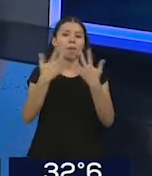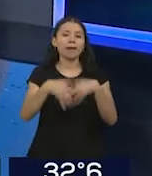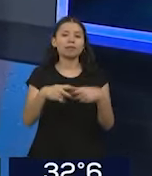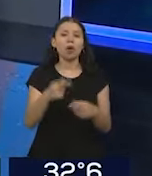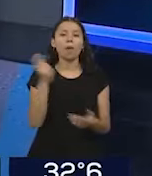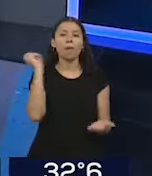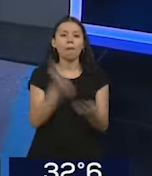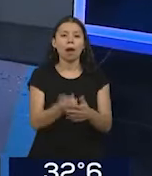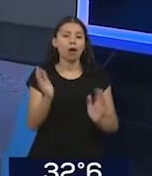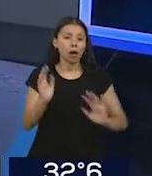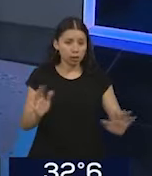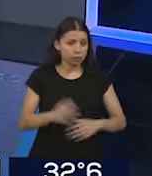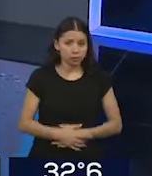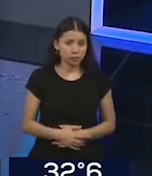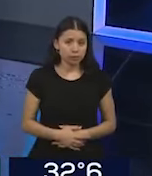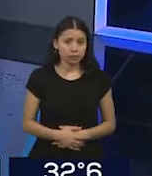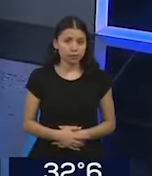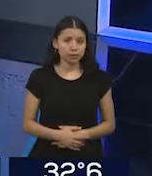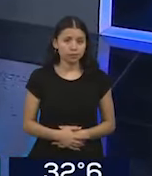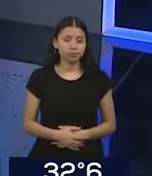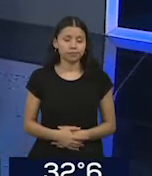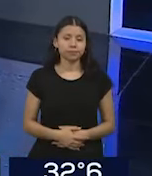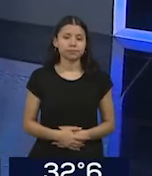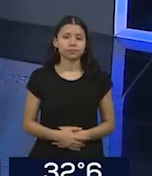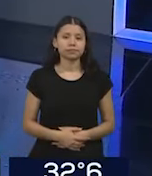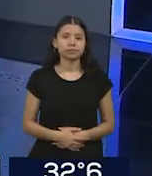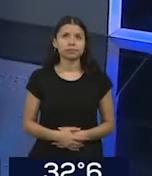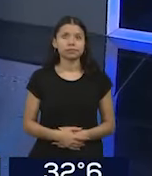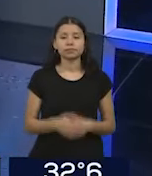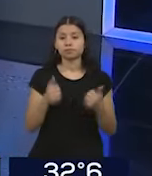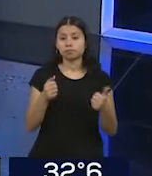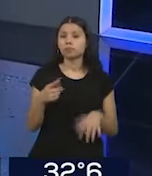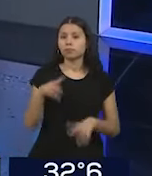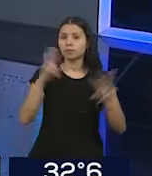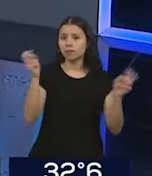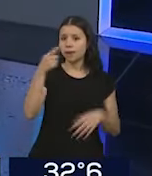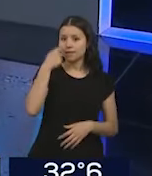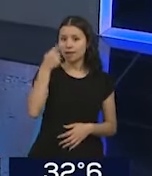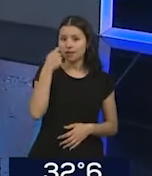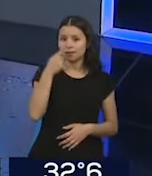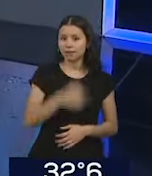esa operación, el dinero va a la cuenta del comerciante. Señor, ha sido muy interesante lo suyo, ¿eh? Gracias. Continuamos.